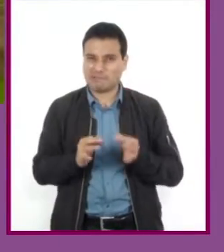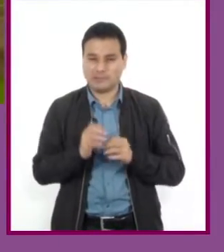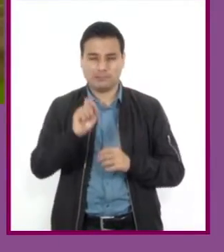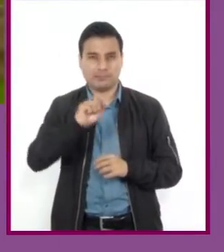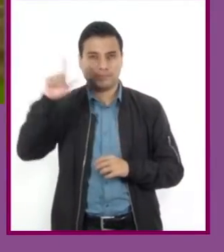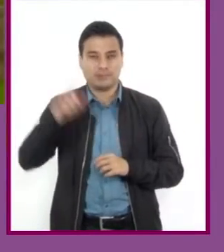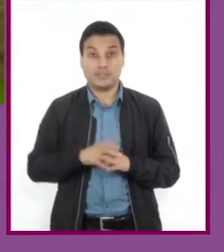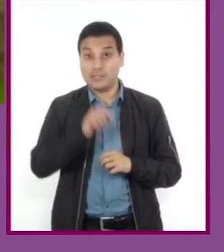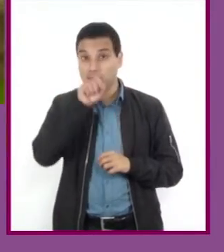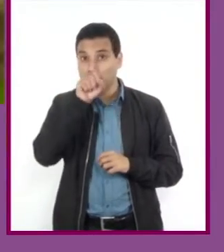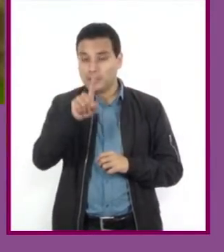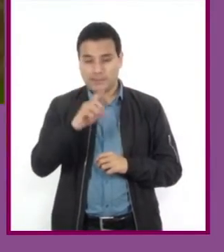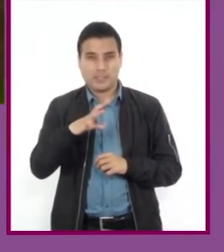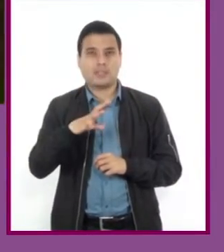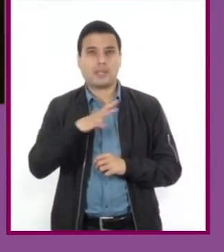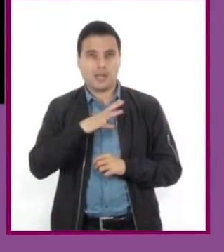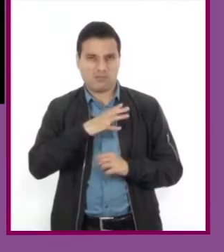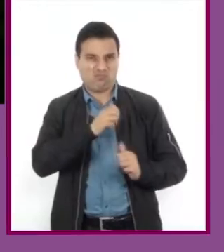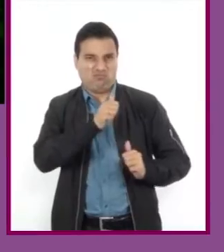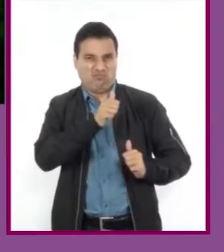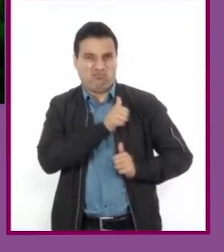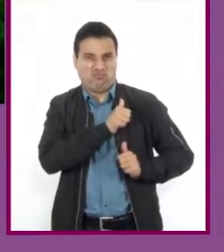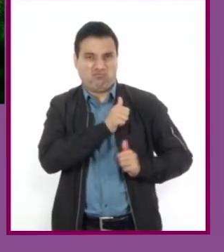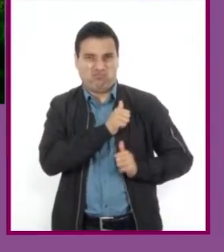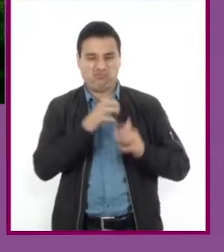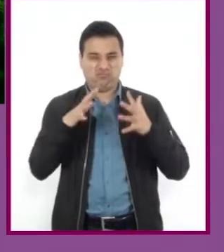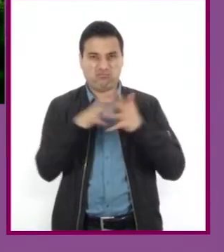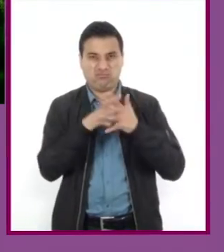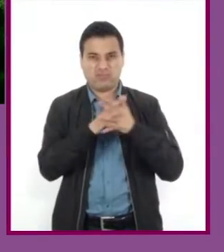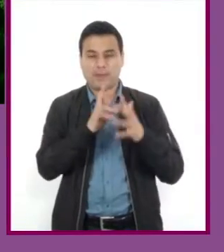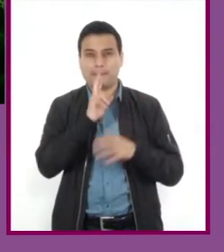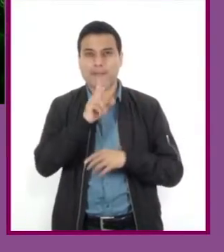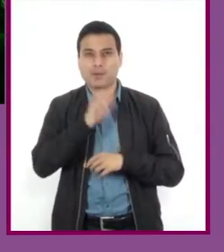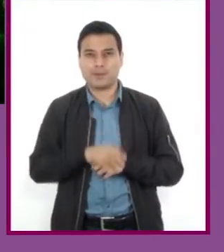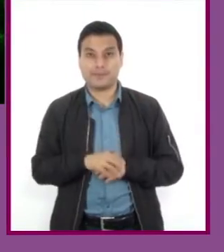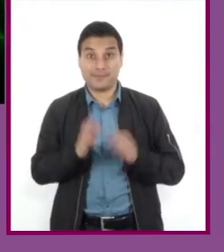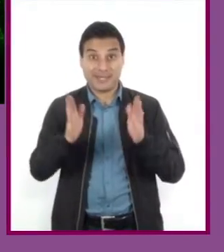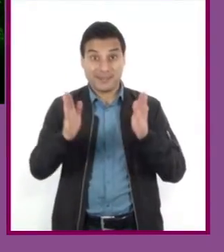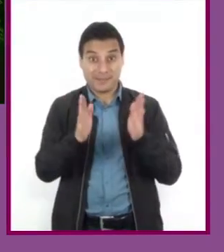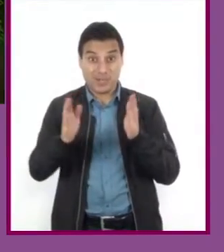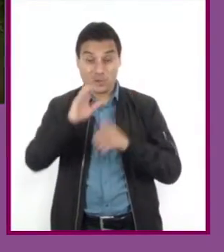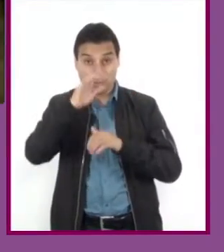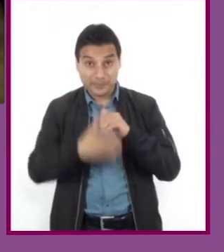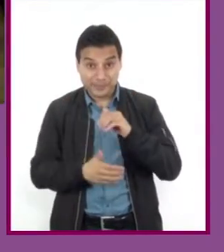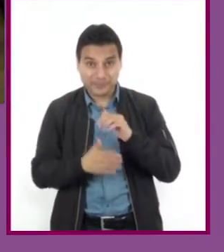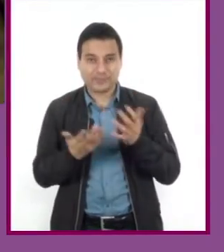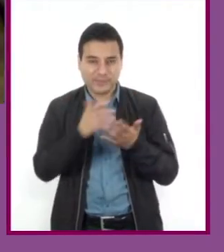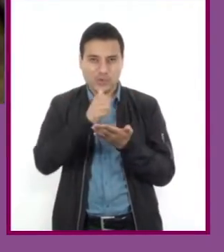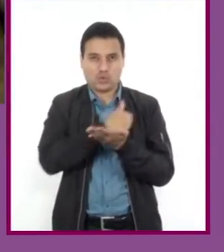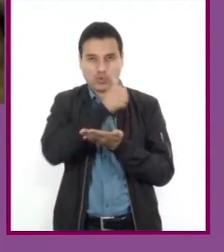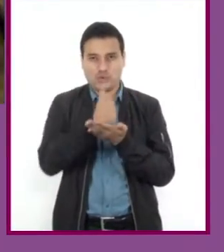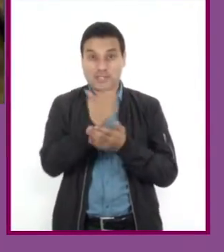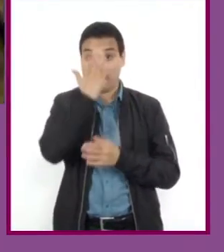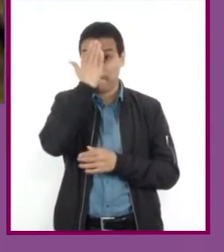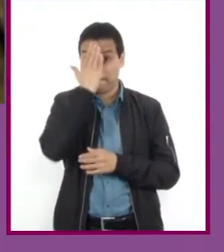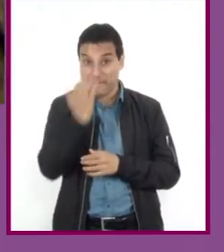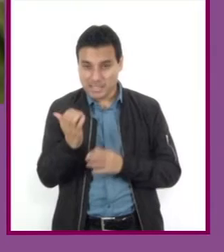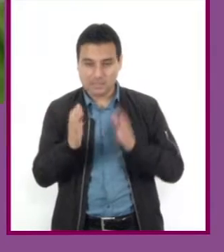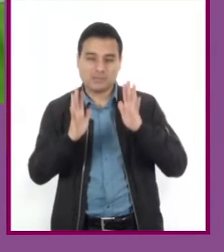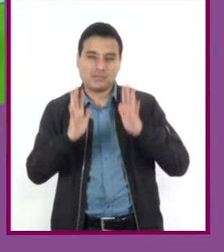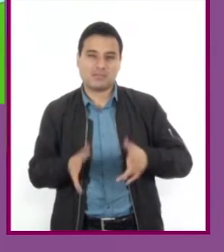desarrollaron una gran actividad militar. Al final de este periodo, gran parte de los asentamientos mayas fueron